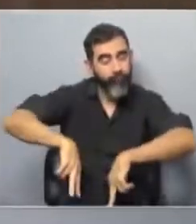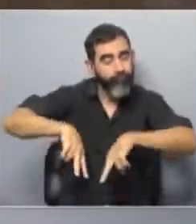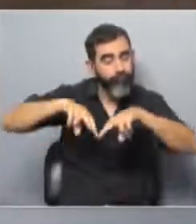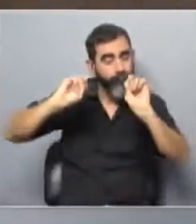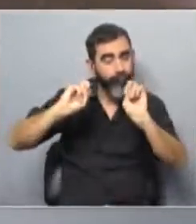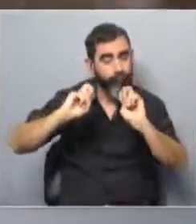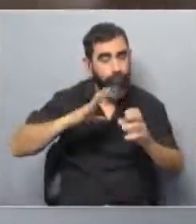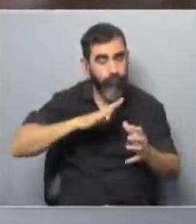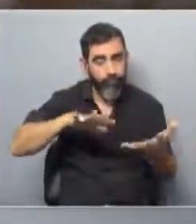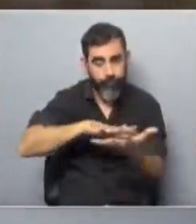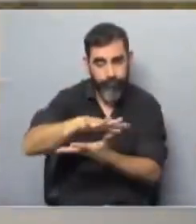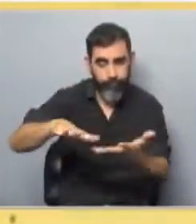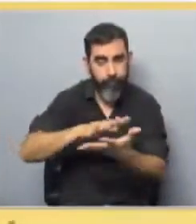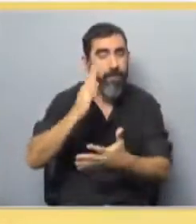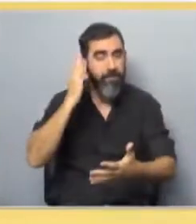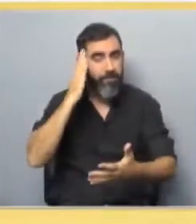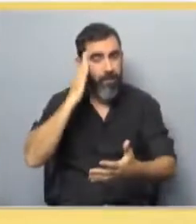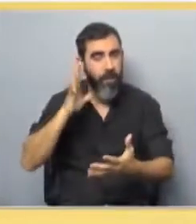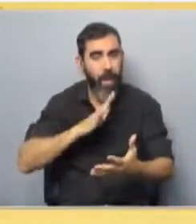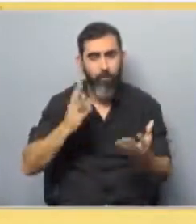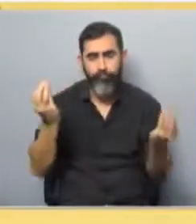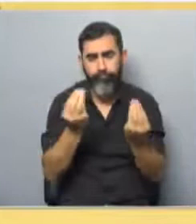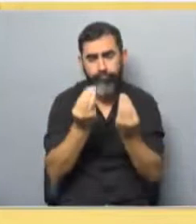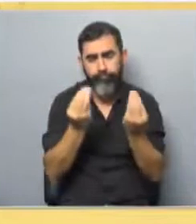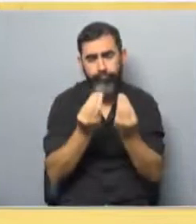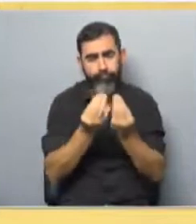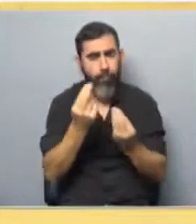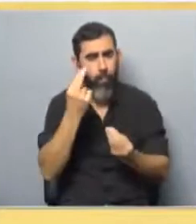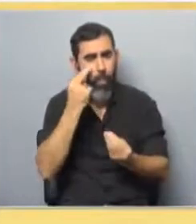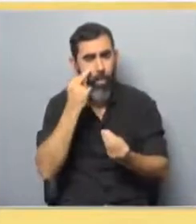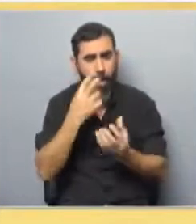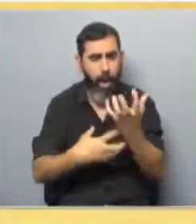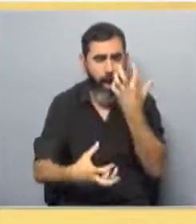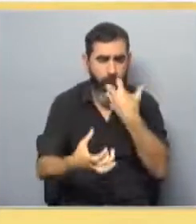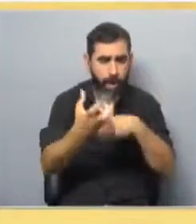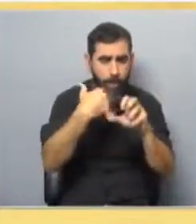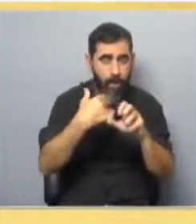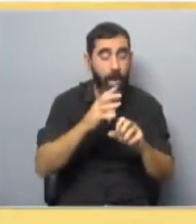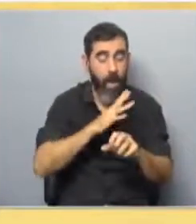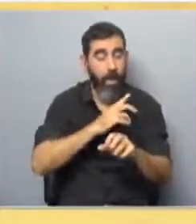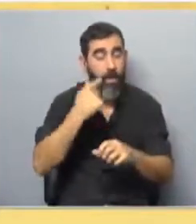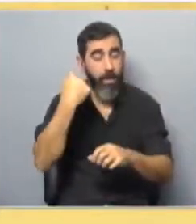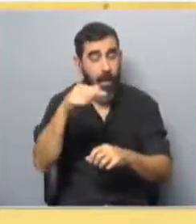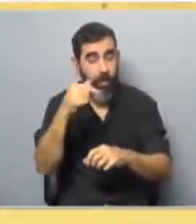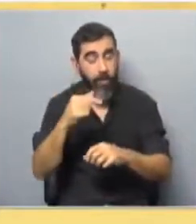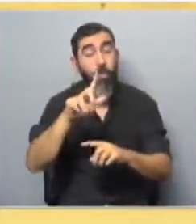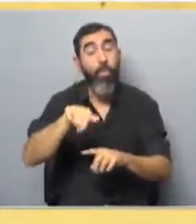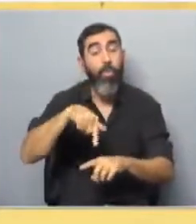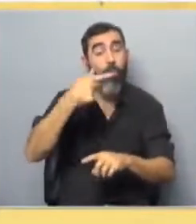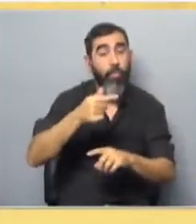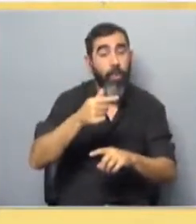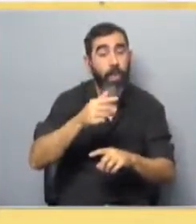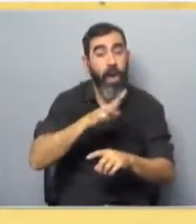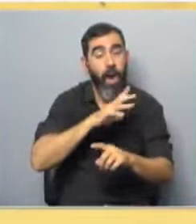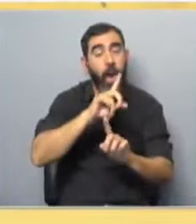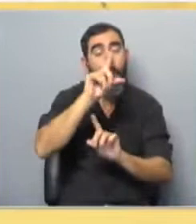lo que hay, que se sabe que en tal lugar hay un problema, hay una población demasiado abundante que genera impactos, y bueno, luego se establece una cuota